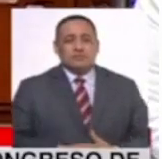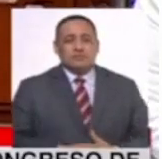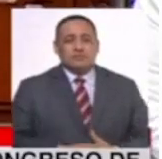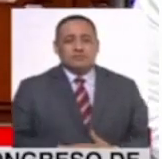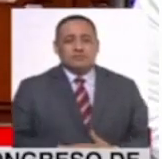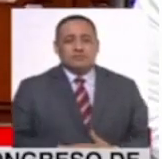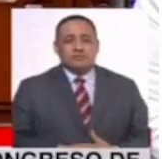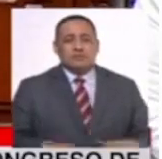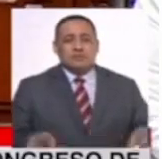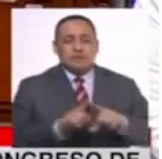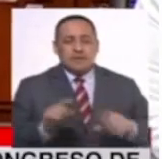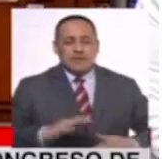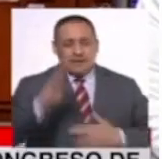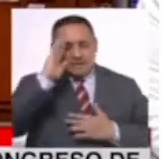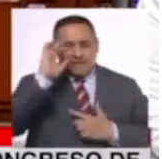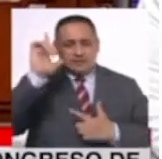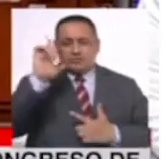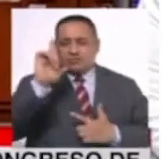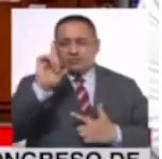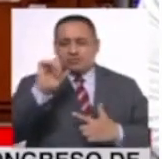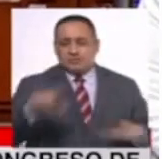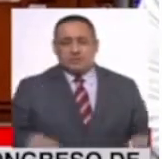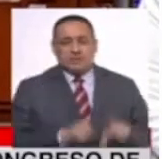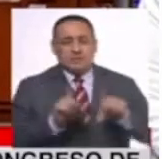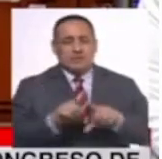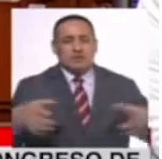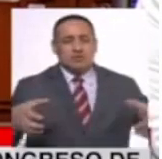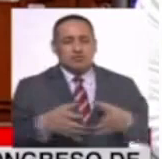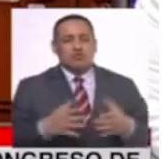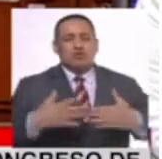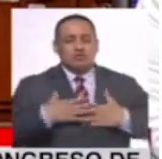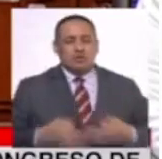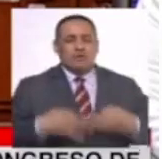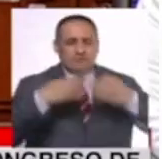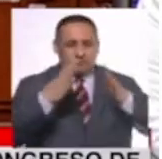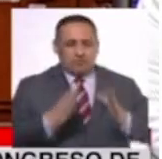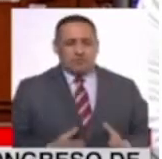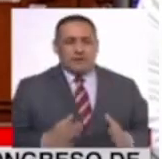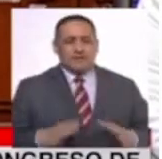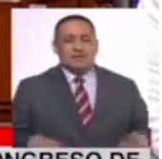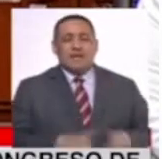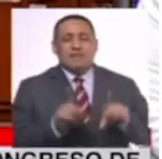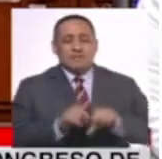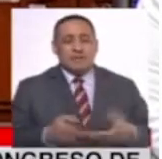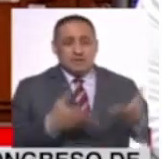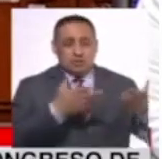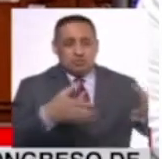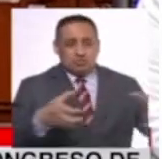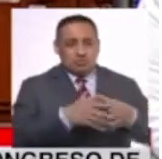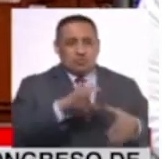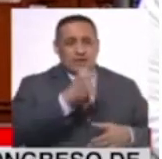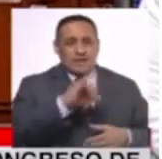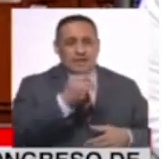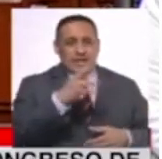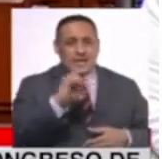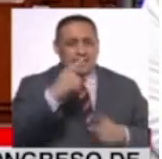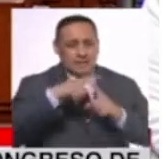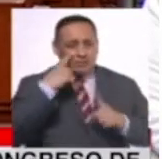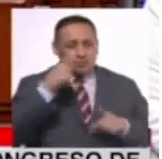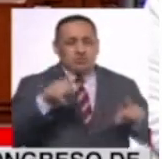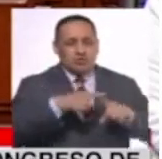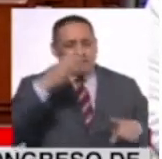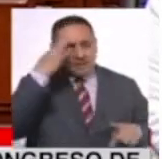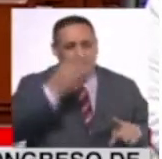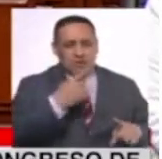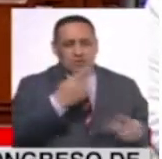a el Ejército, institución en la que me formé, a quien le debo lo que creo y